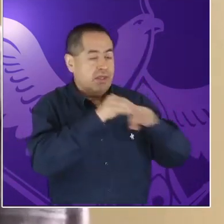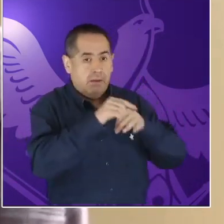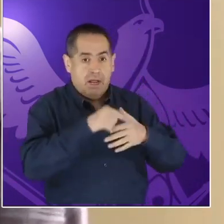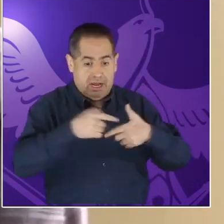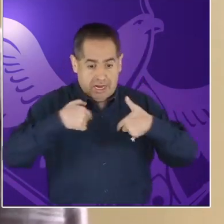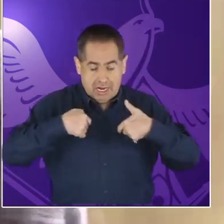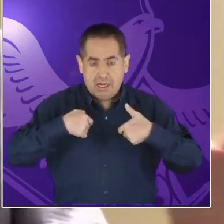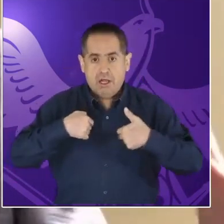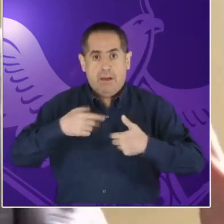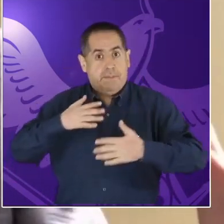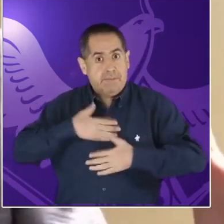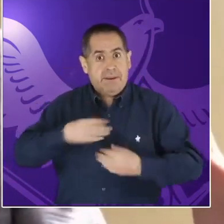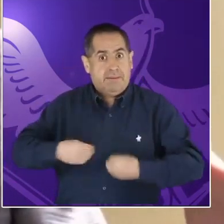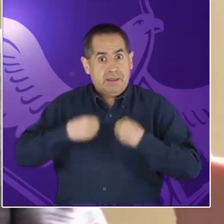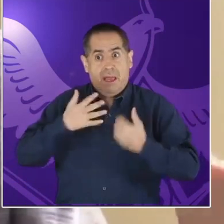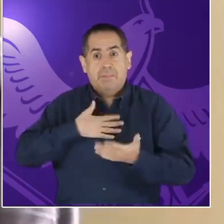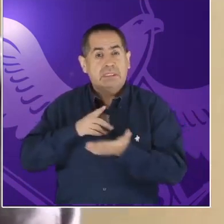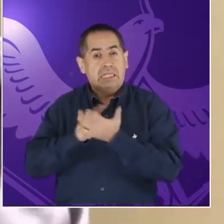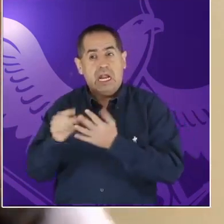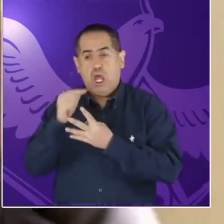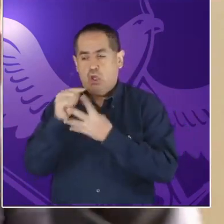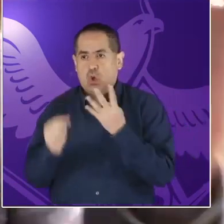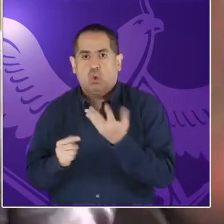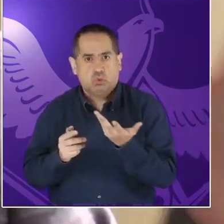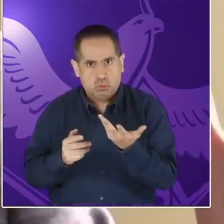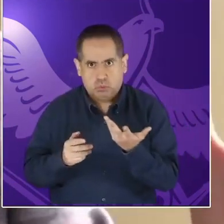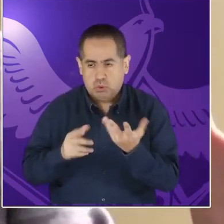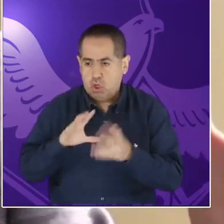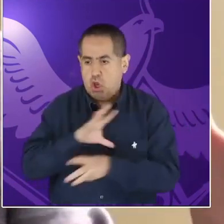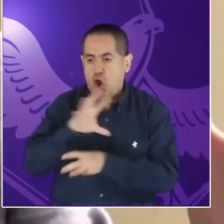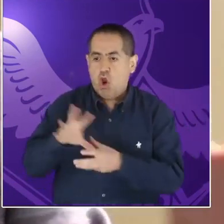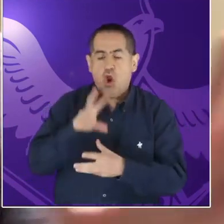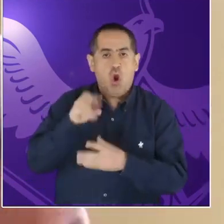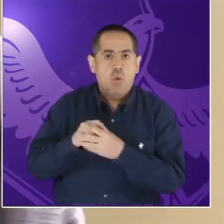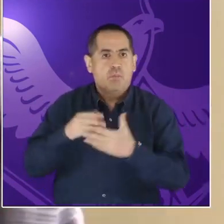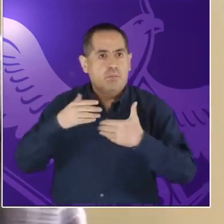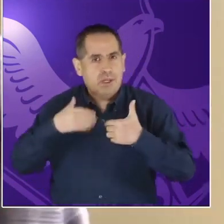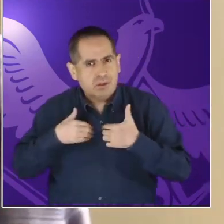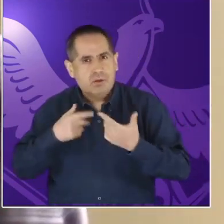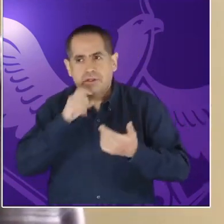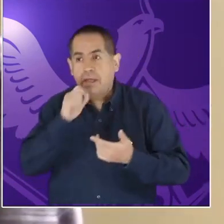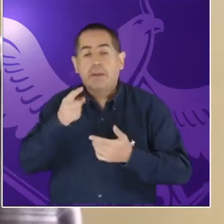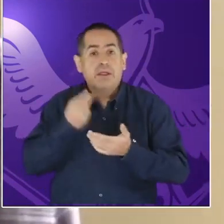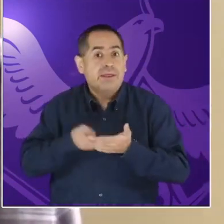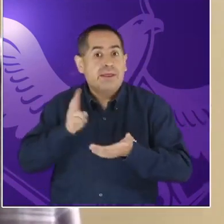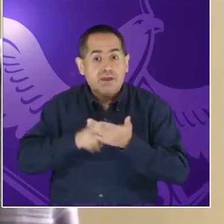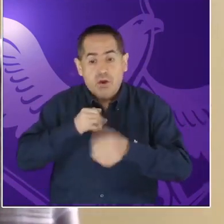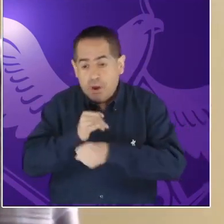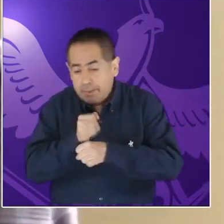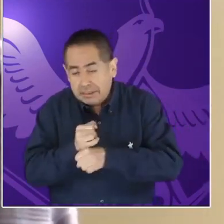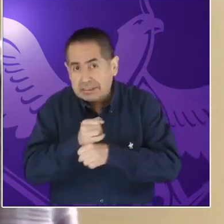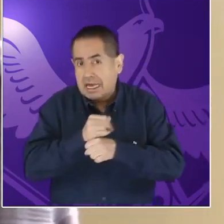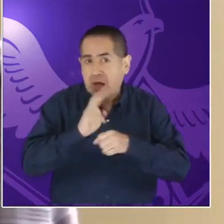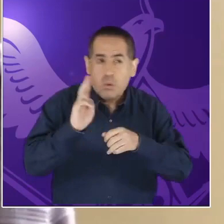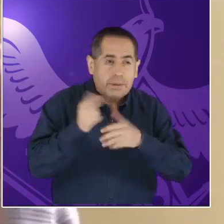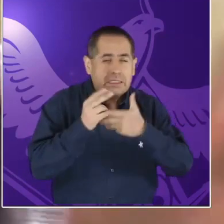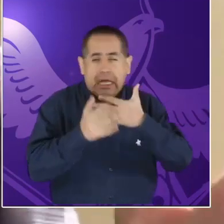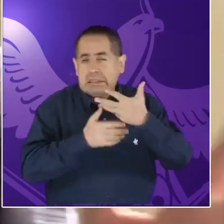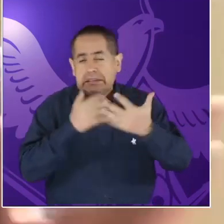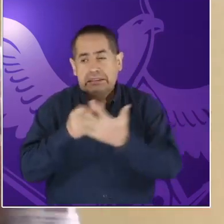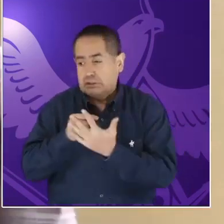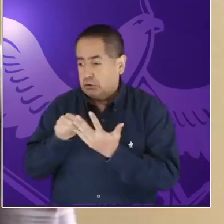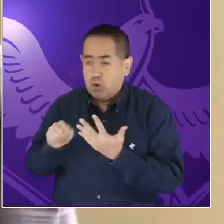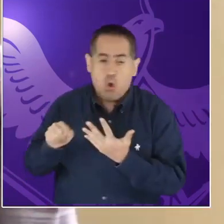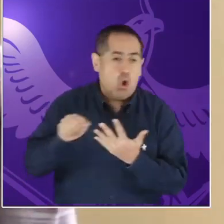derechos como trabajador, como en el ejercicio de mi libertad de cátedra e investigación en